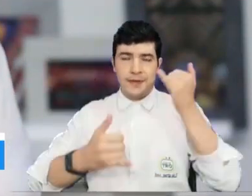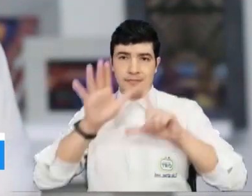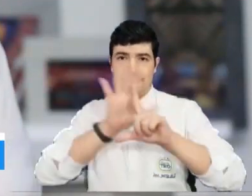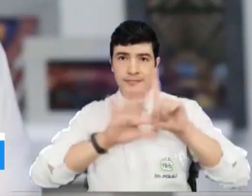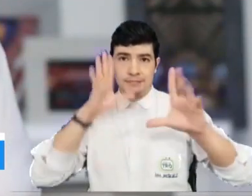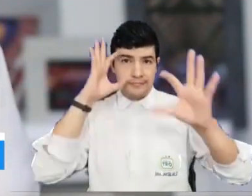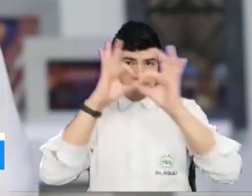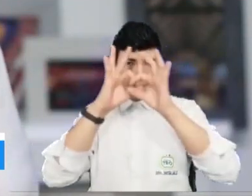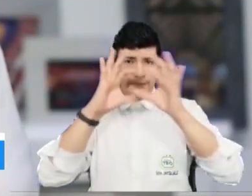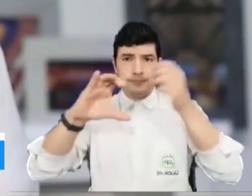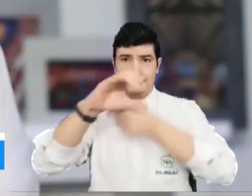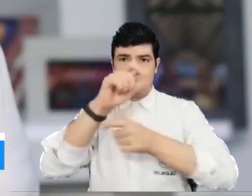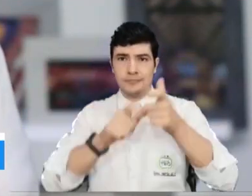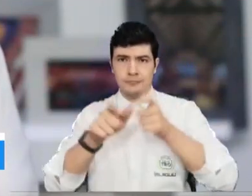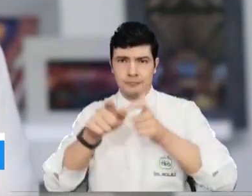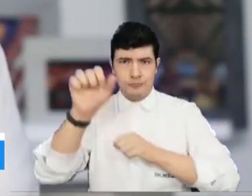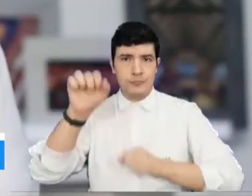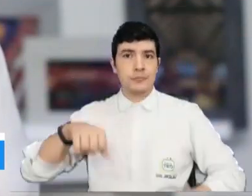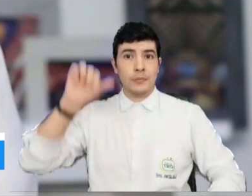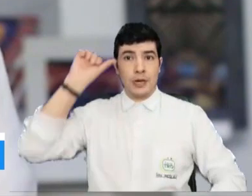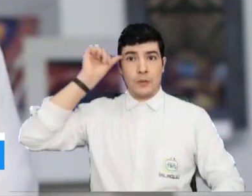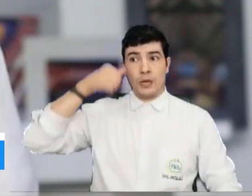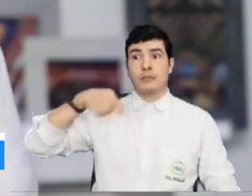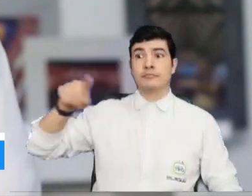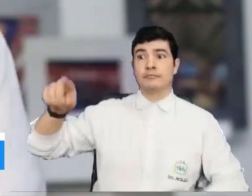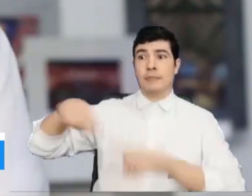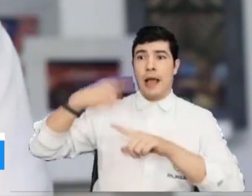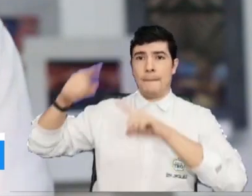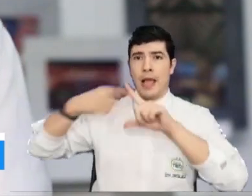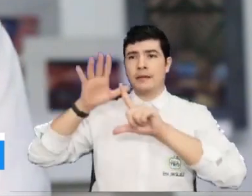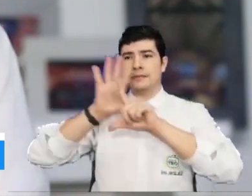puede enviarnos sus videos por medio de nuestra línea de WhatsApp al